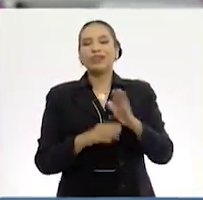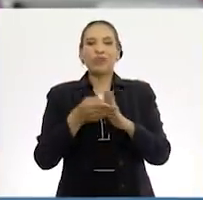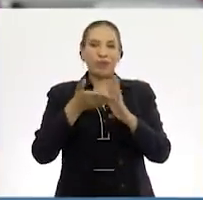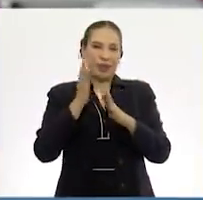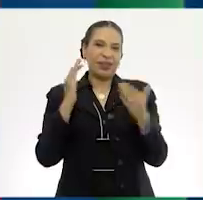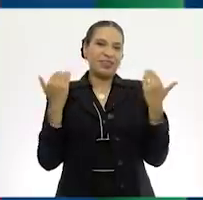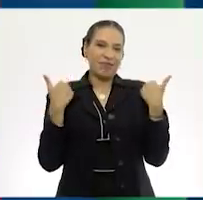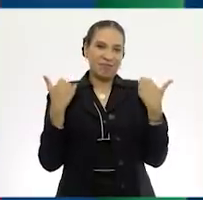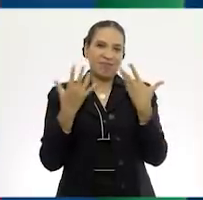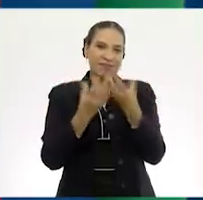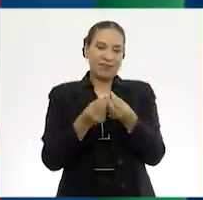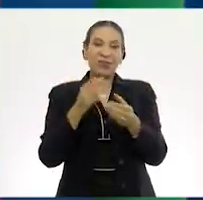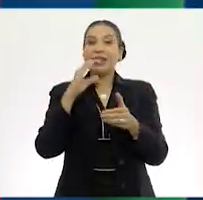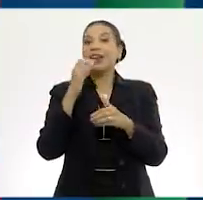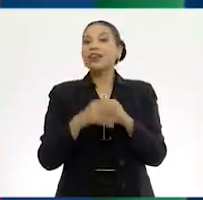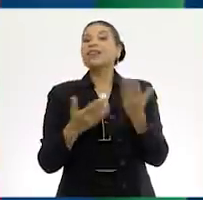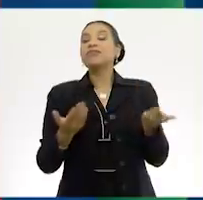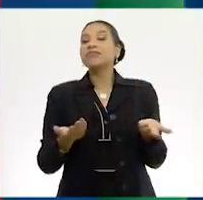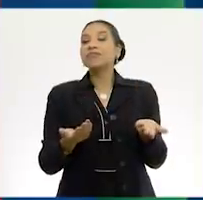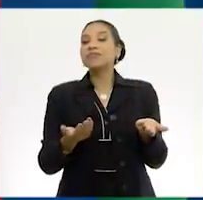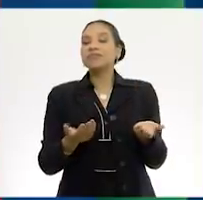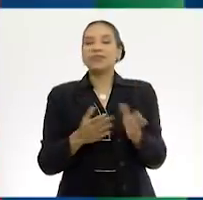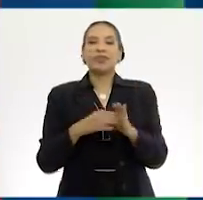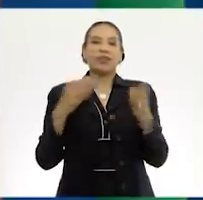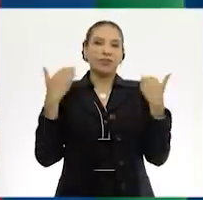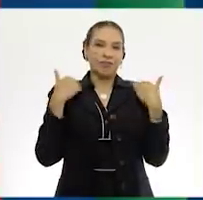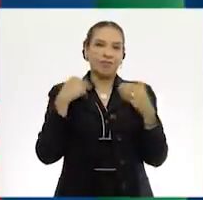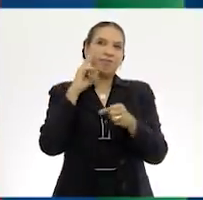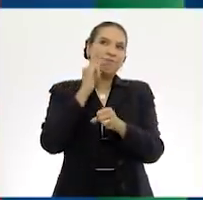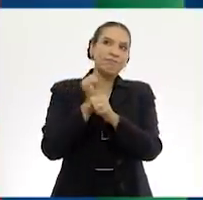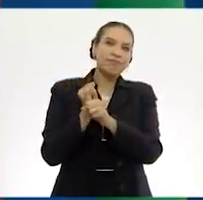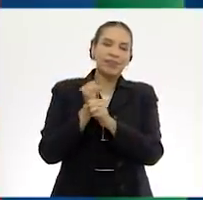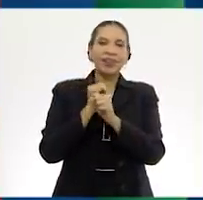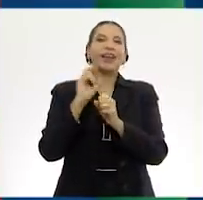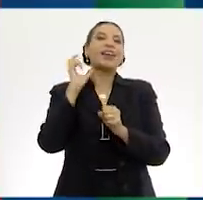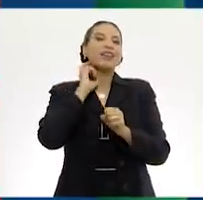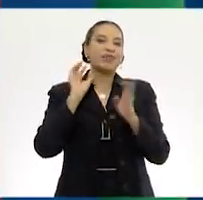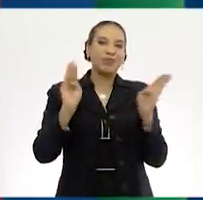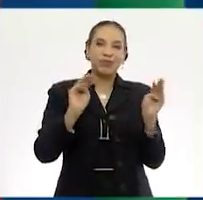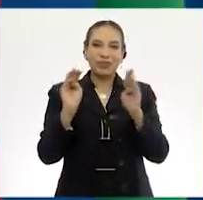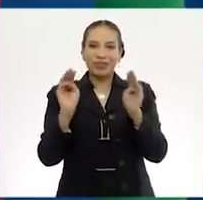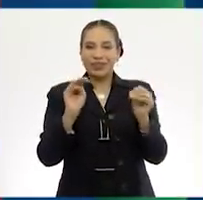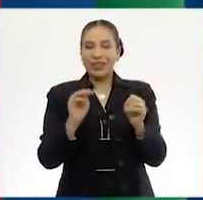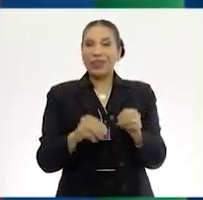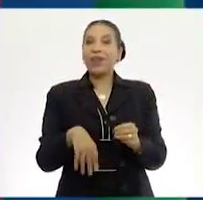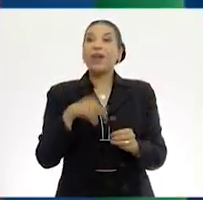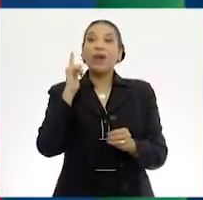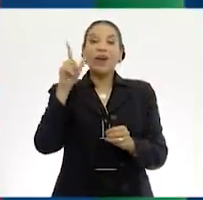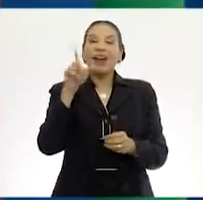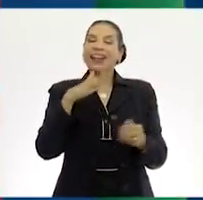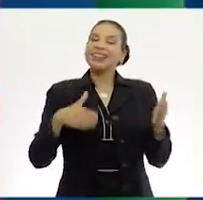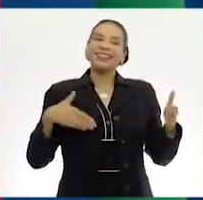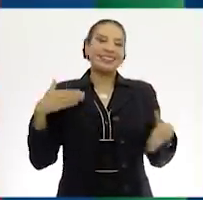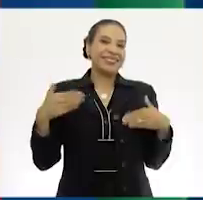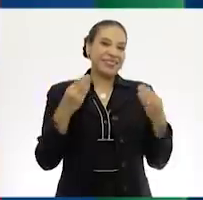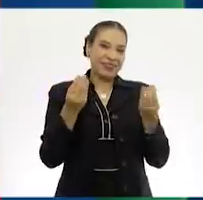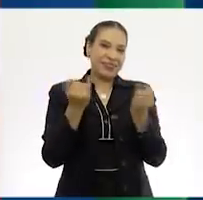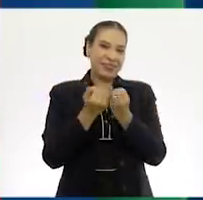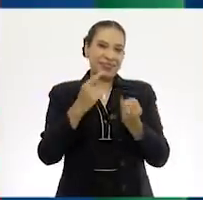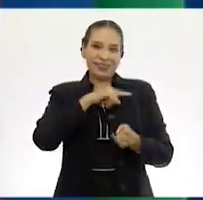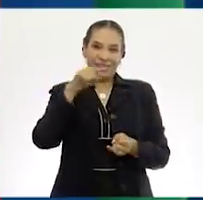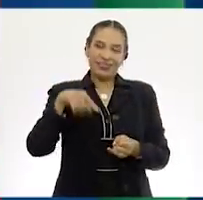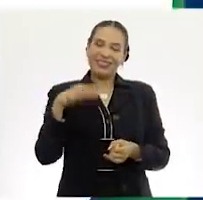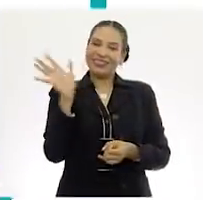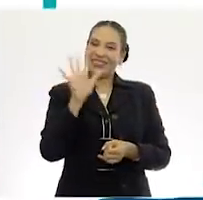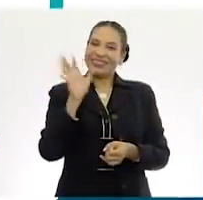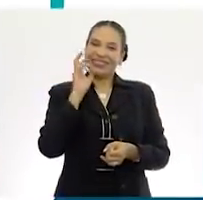expedición juntos. Hemos terminado con Expedición con los Murciélagos. Espero lo hayan disfrutado tanto como nosotros.